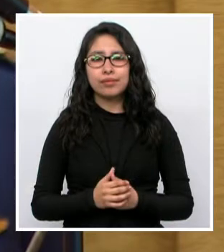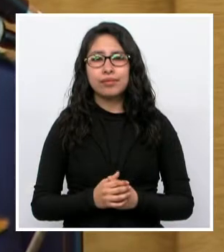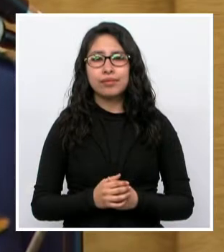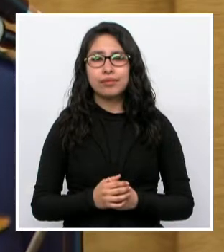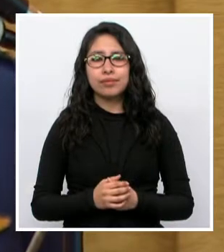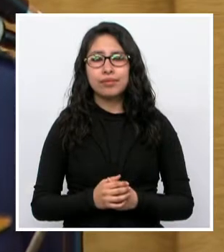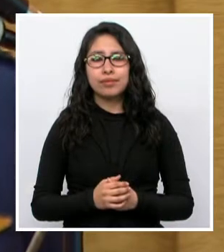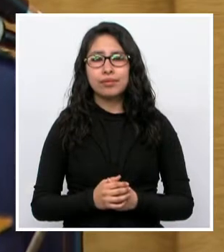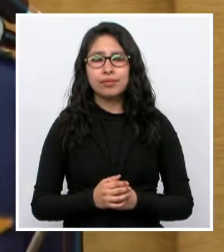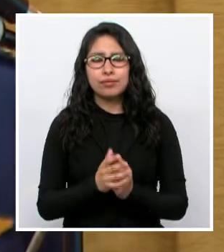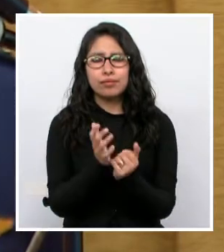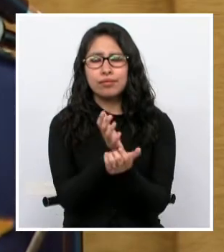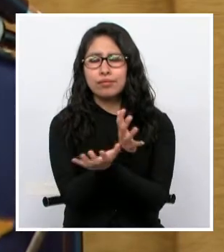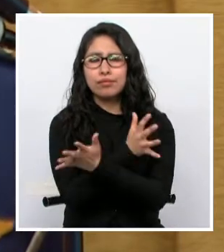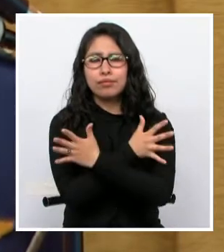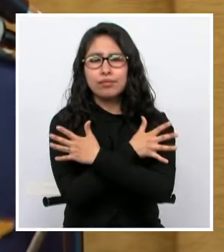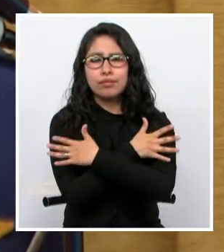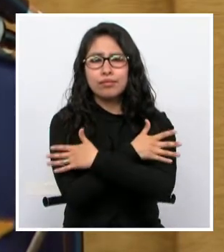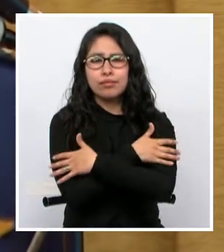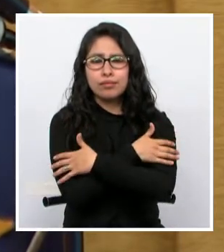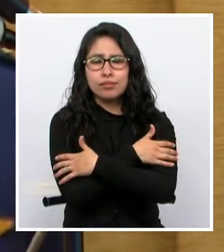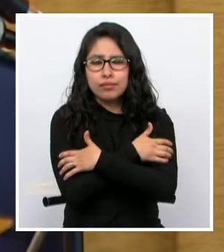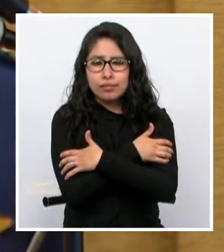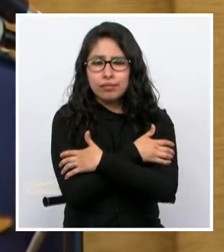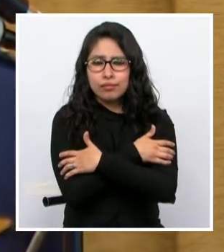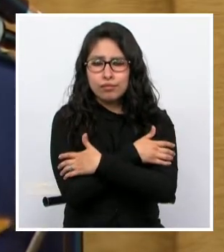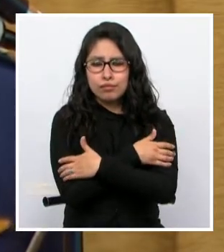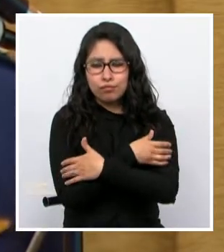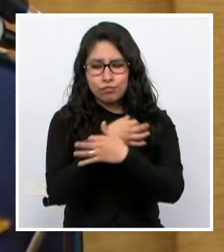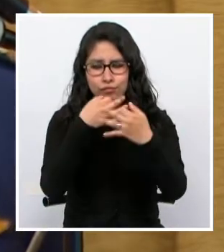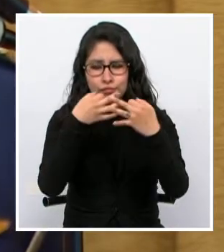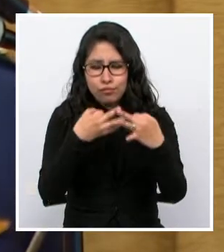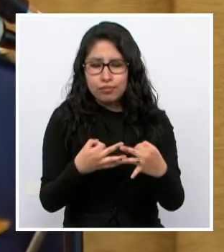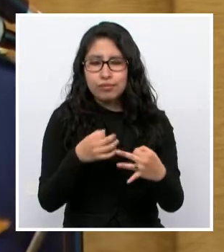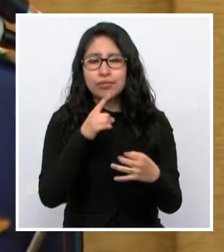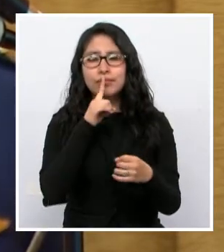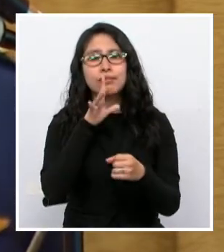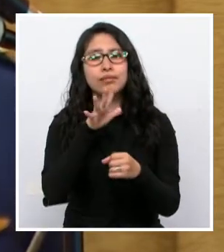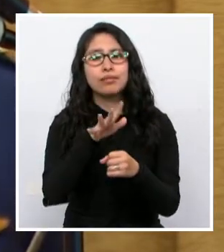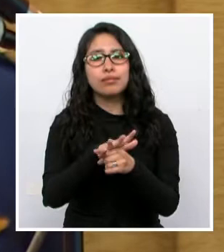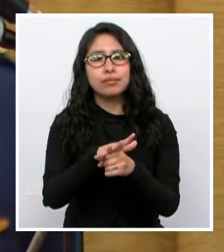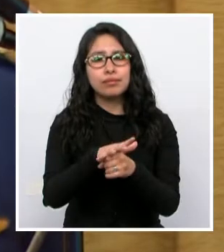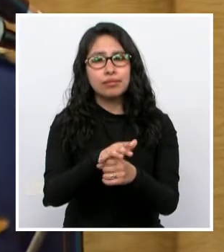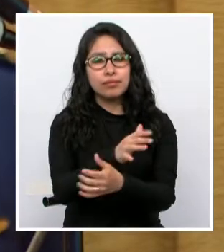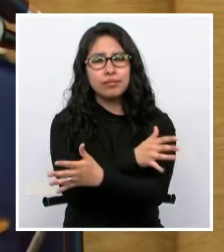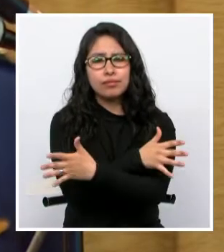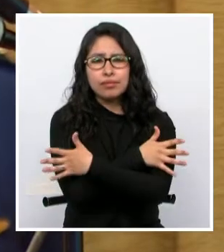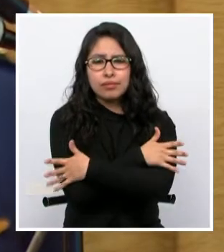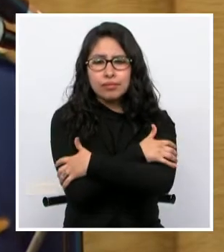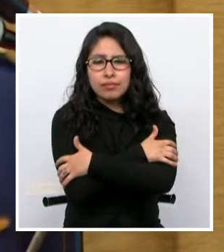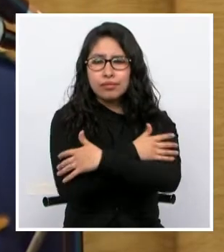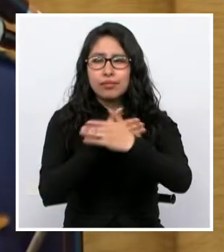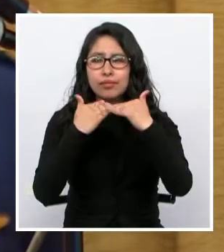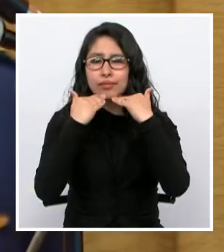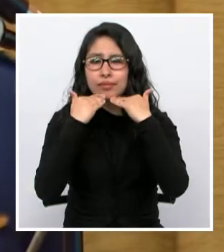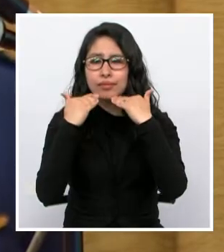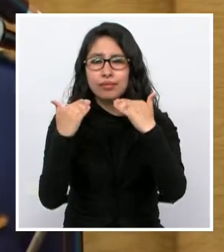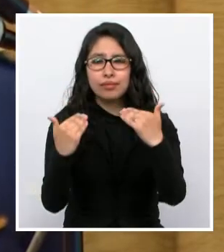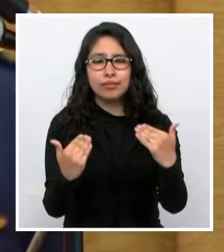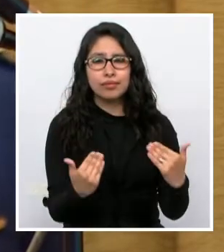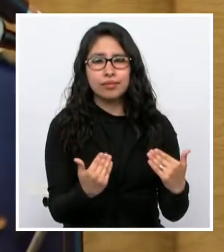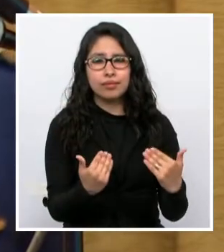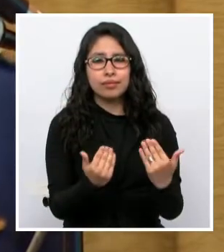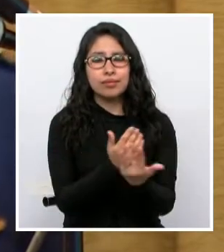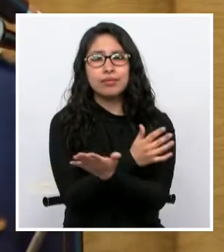Va un abrazo leal y comprometido. Va un abrazo de agradecimiento, va